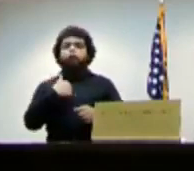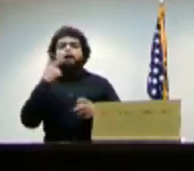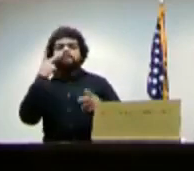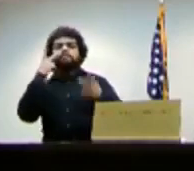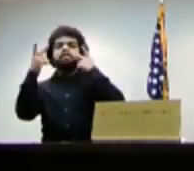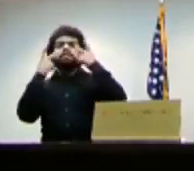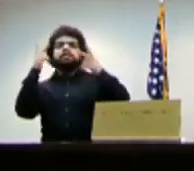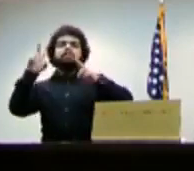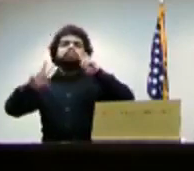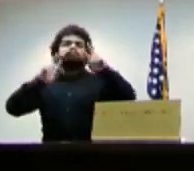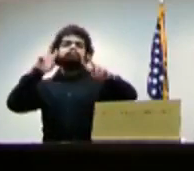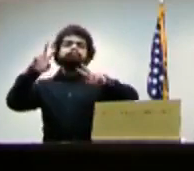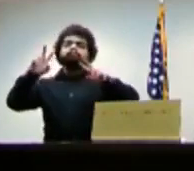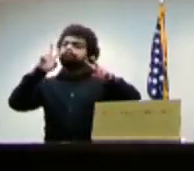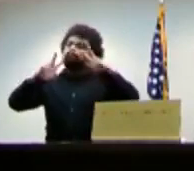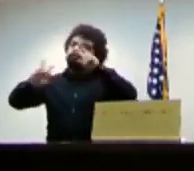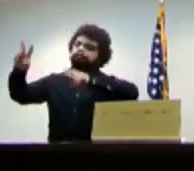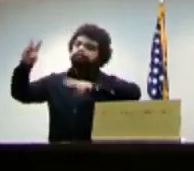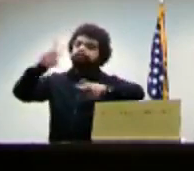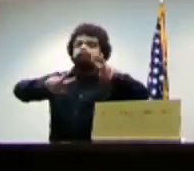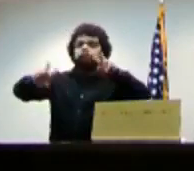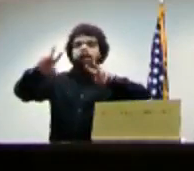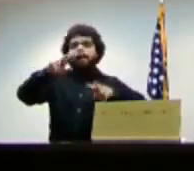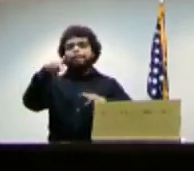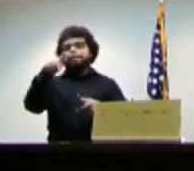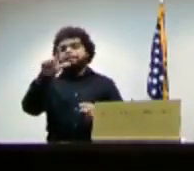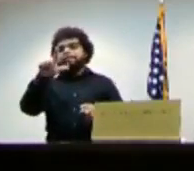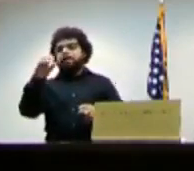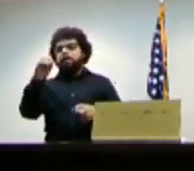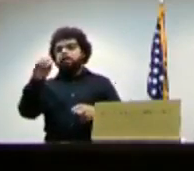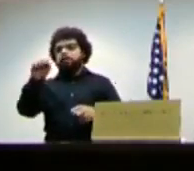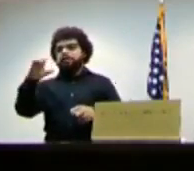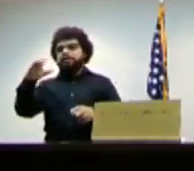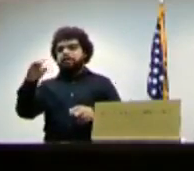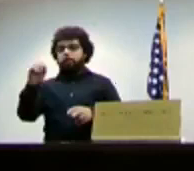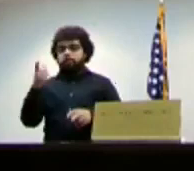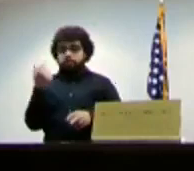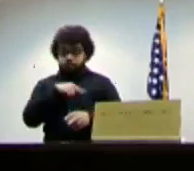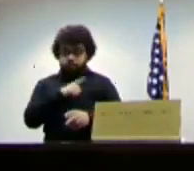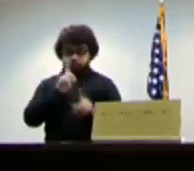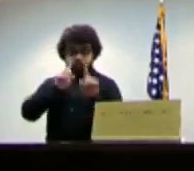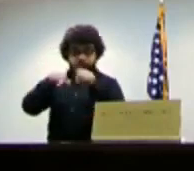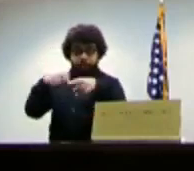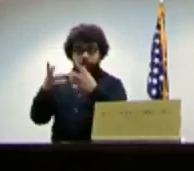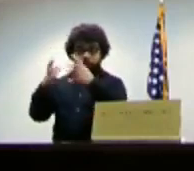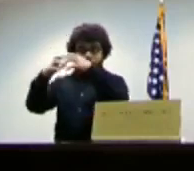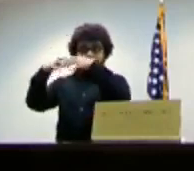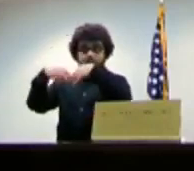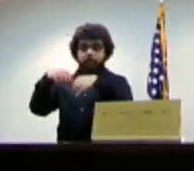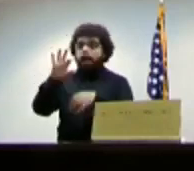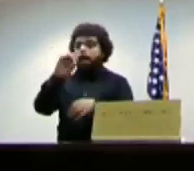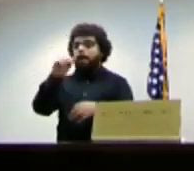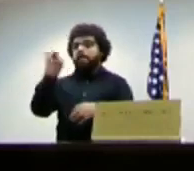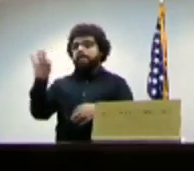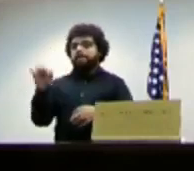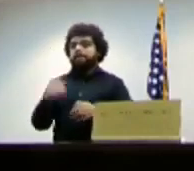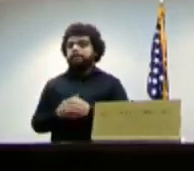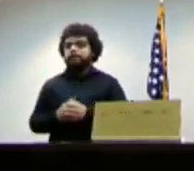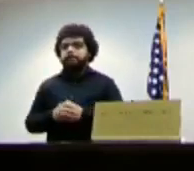a la planta de Palo Seco, que cuando fuimos estaba apagada. En aquel momento me acompañó el compañero